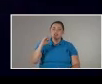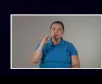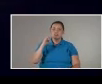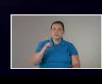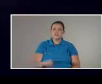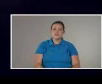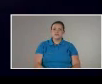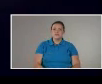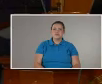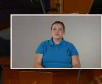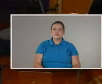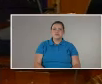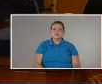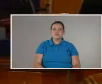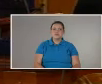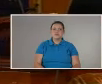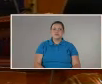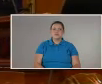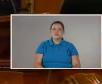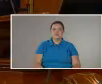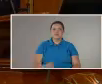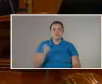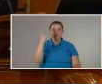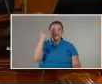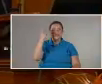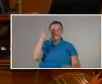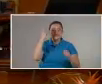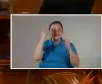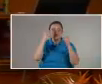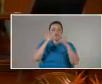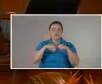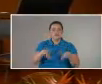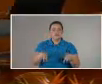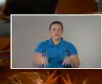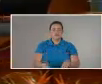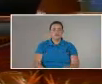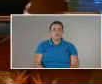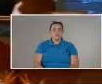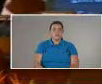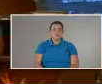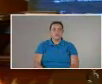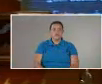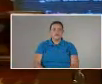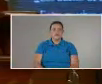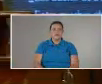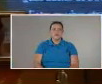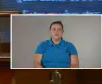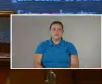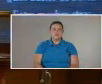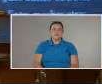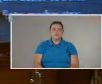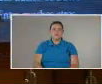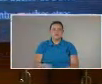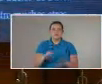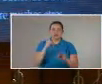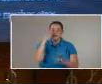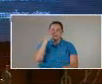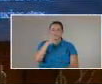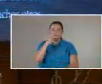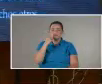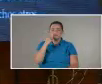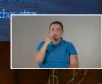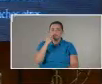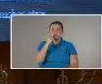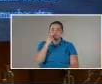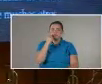la pérdida de la integridad, de la dignidad, de la virginidad de su hija, de Tamar. Y